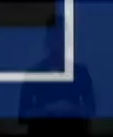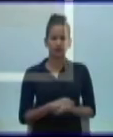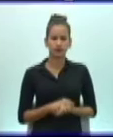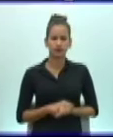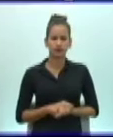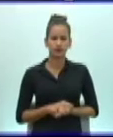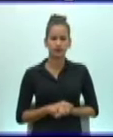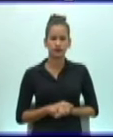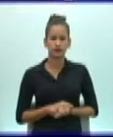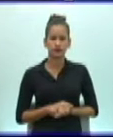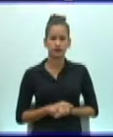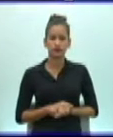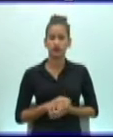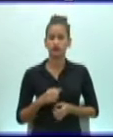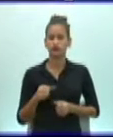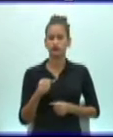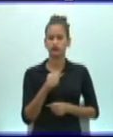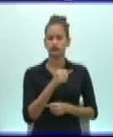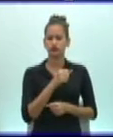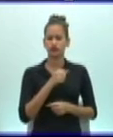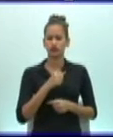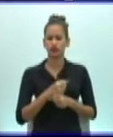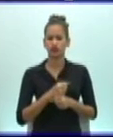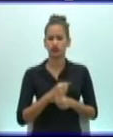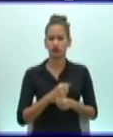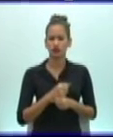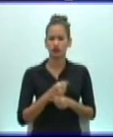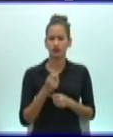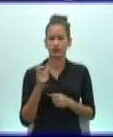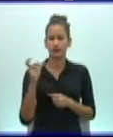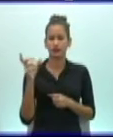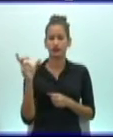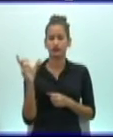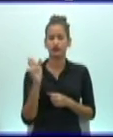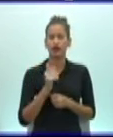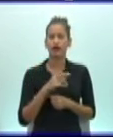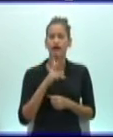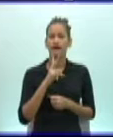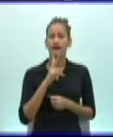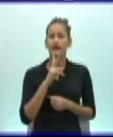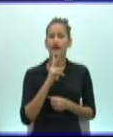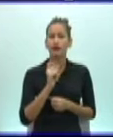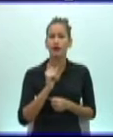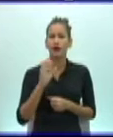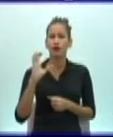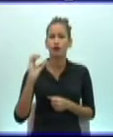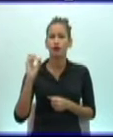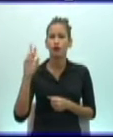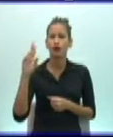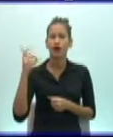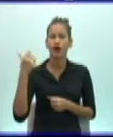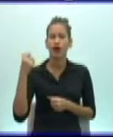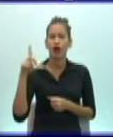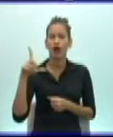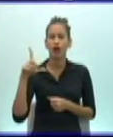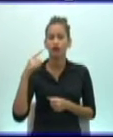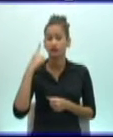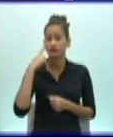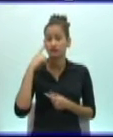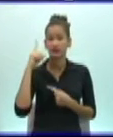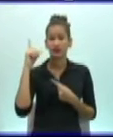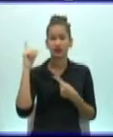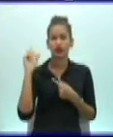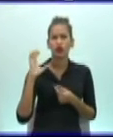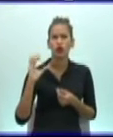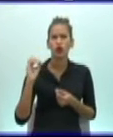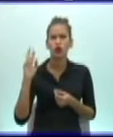El empleo de agua de coral, que expresa, que alimenta, que da vida. El coral, este material que